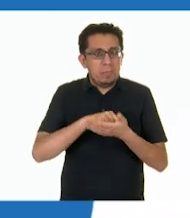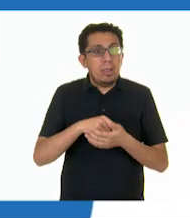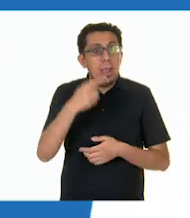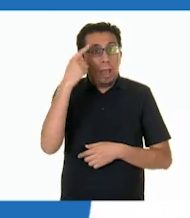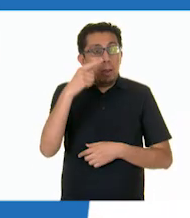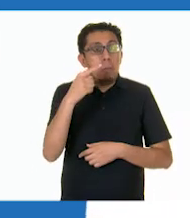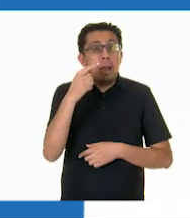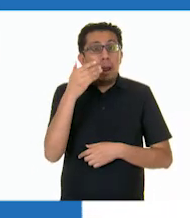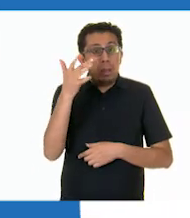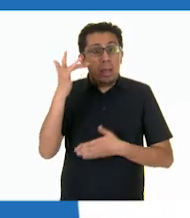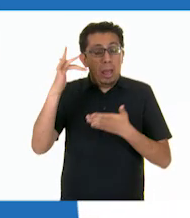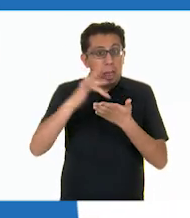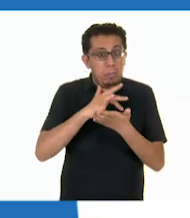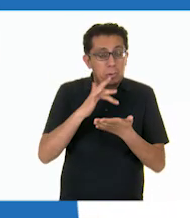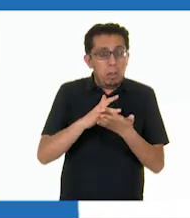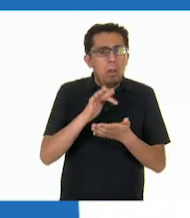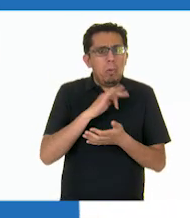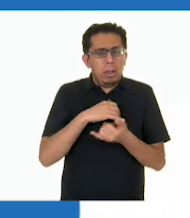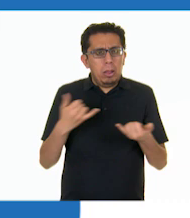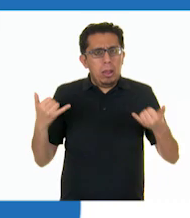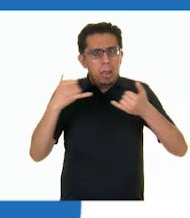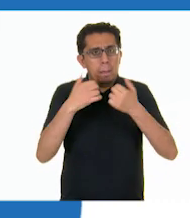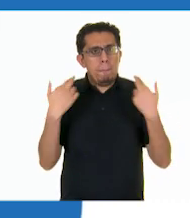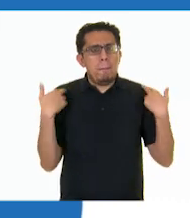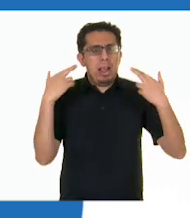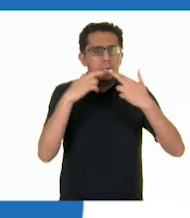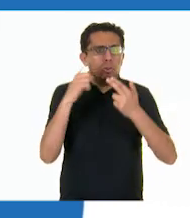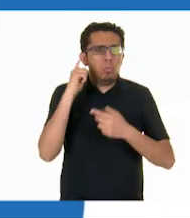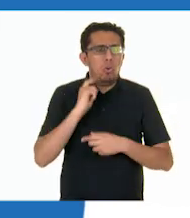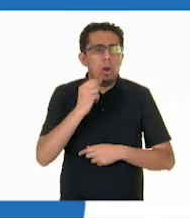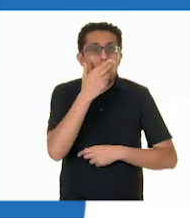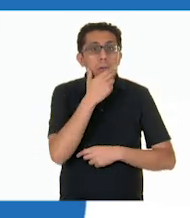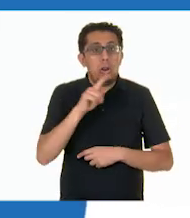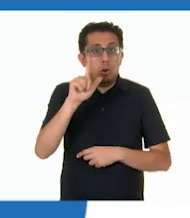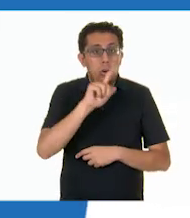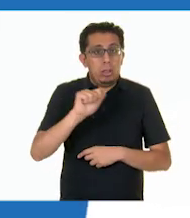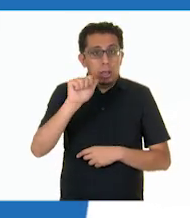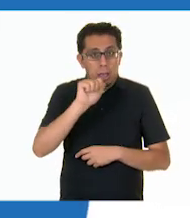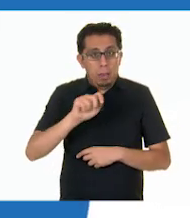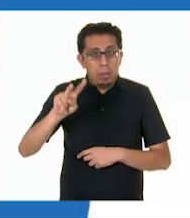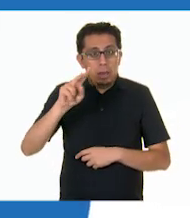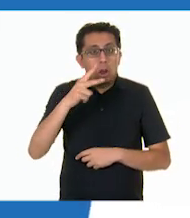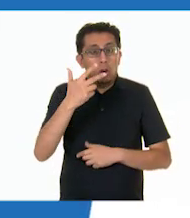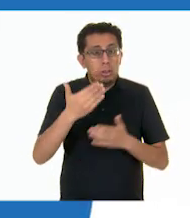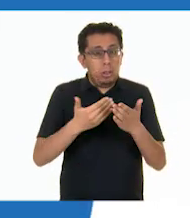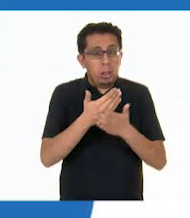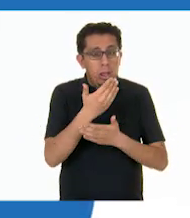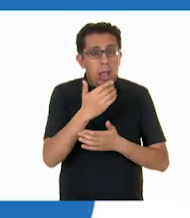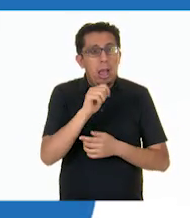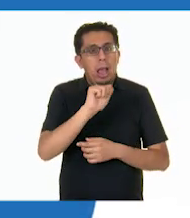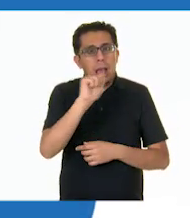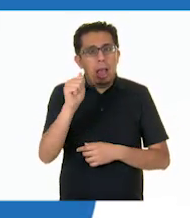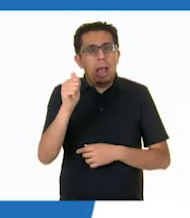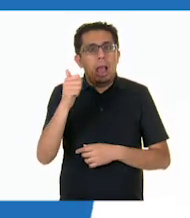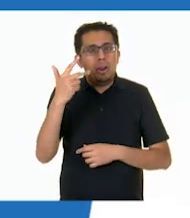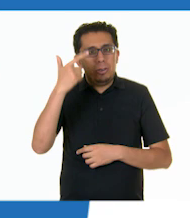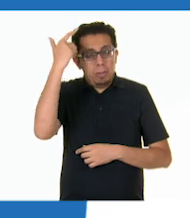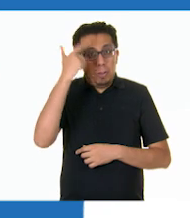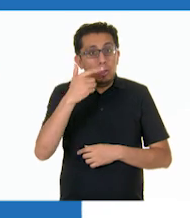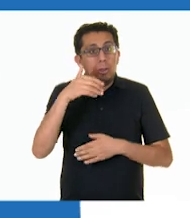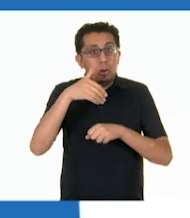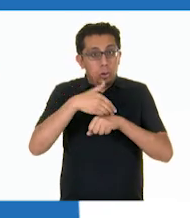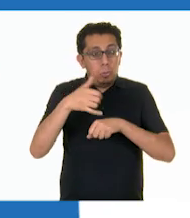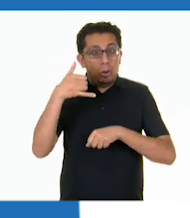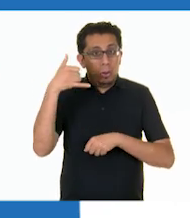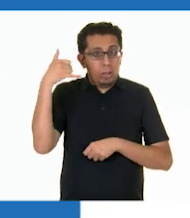Para solicitar apoyo pedagógico, comunícate con maestras y maestros de lunes a viernes de 8 a 20 horas al teléfono